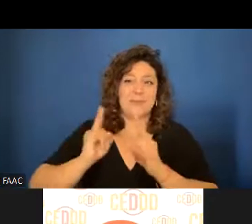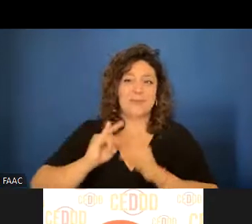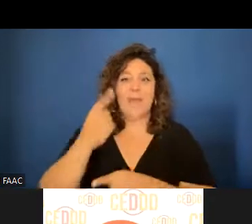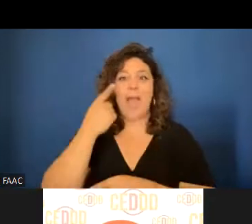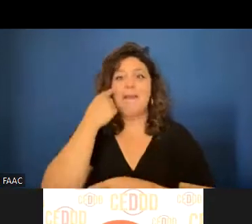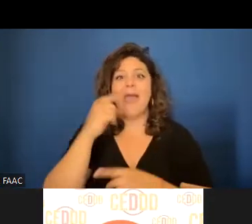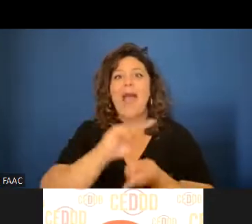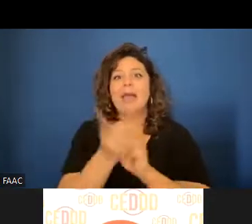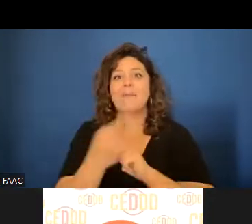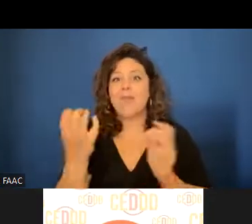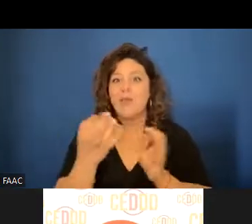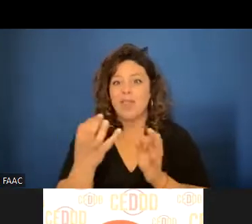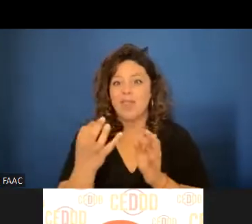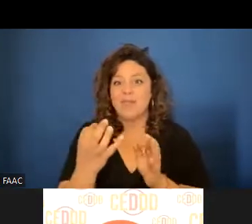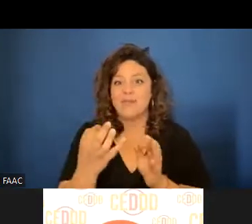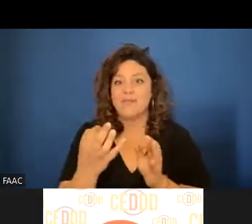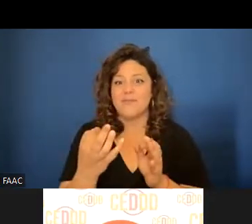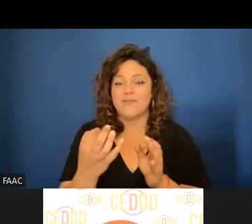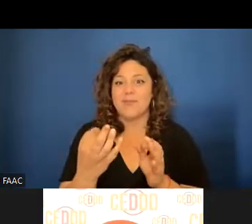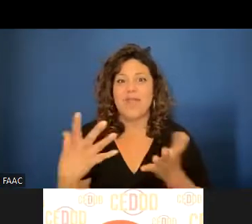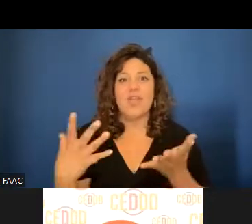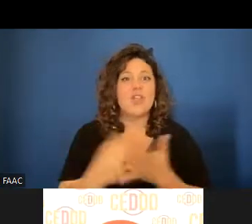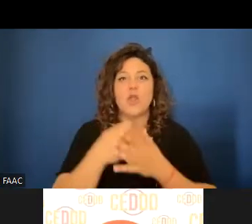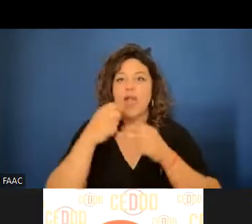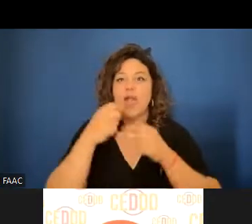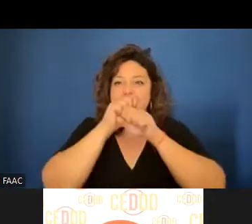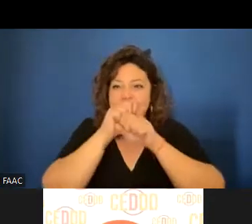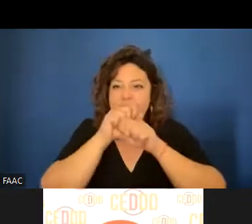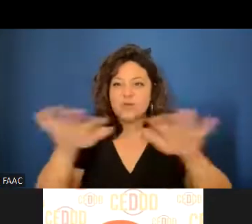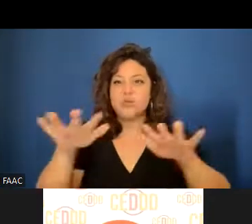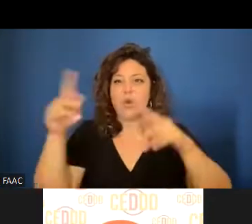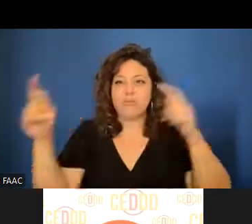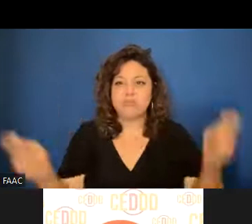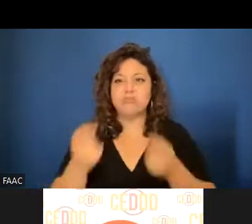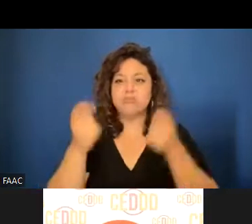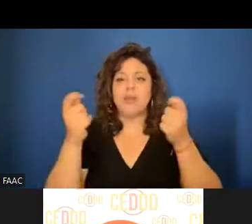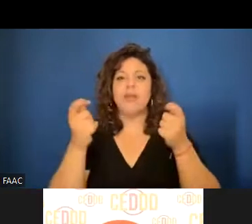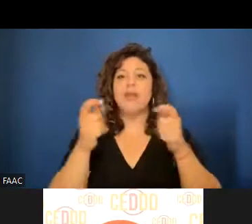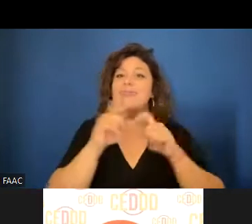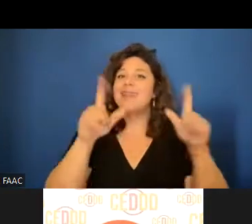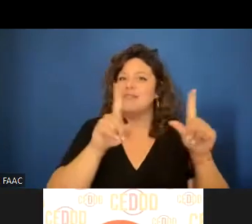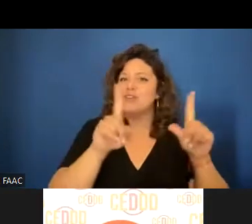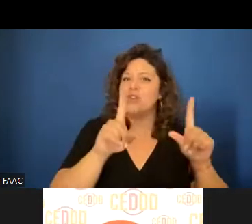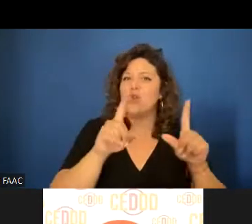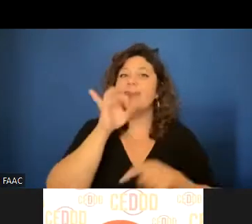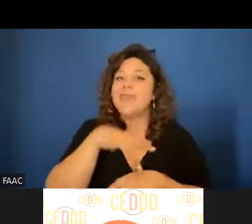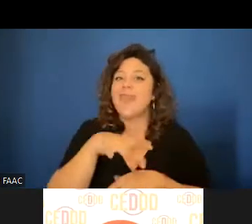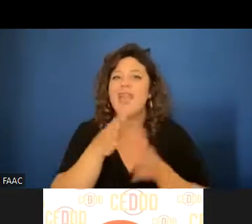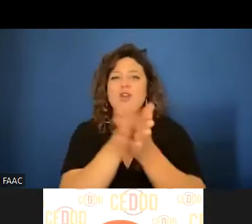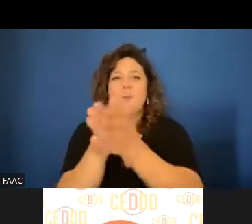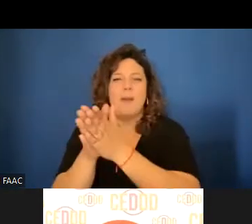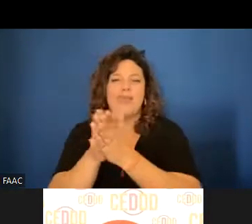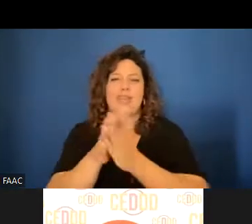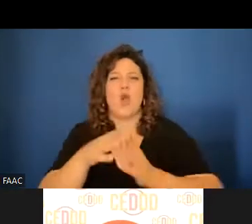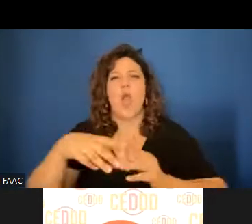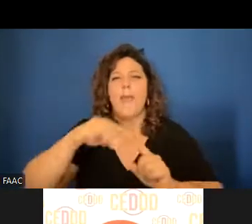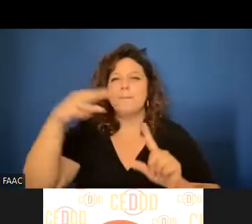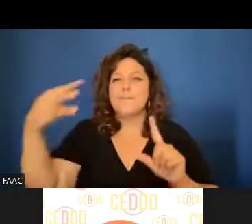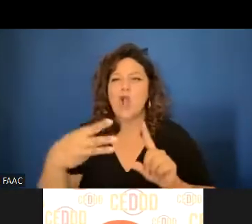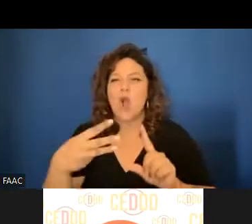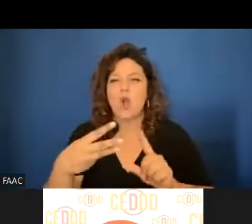tendría que reclamar y para que se haga esa accesibilidad, de hecho hay una ley de la